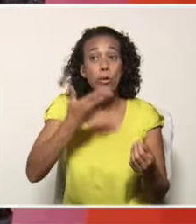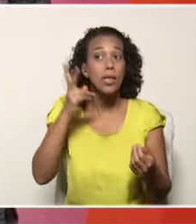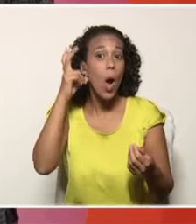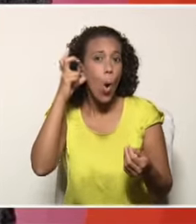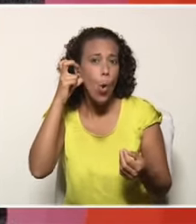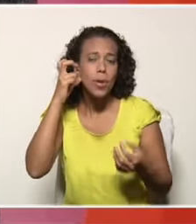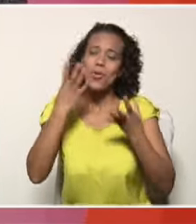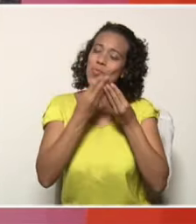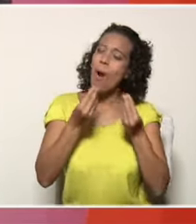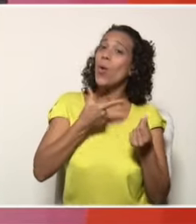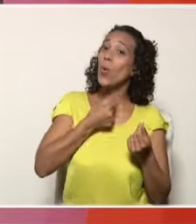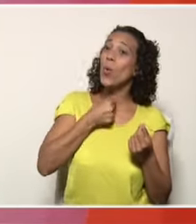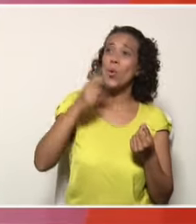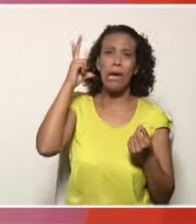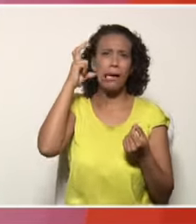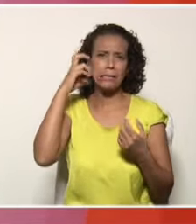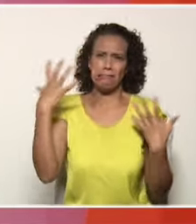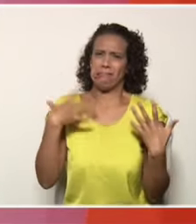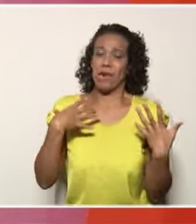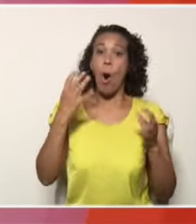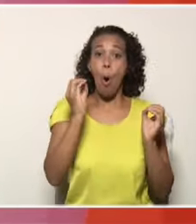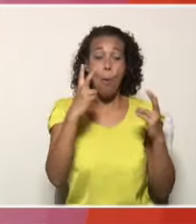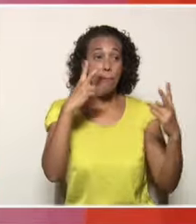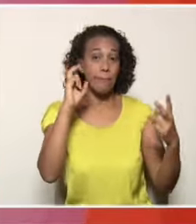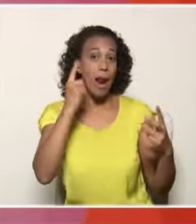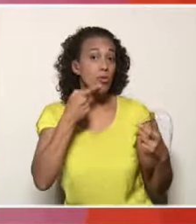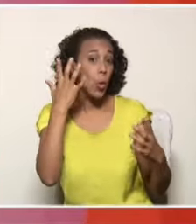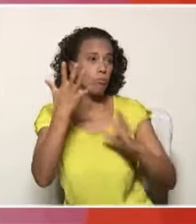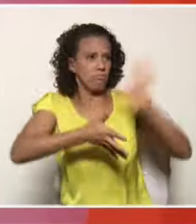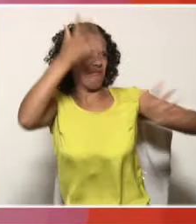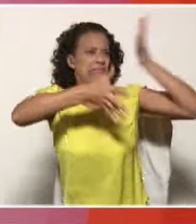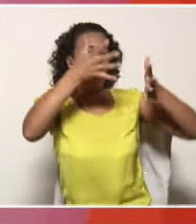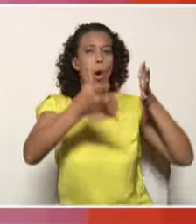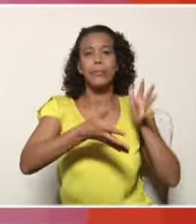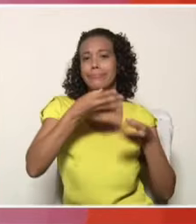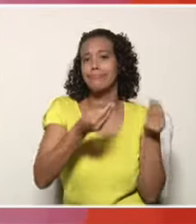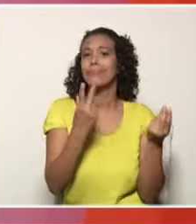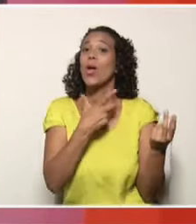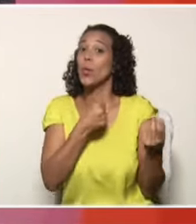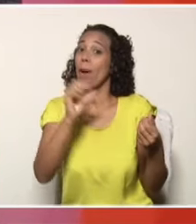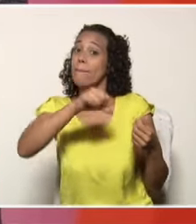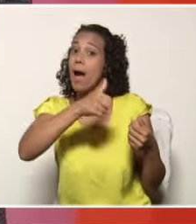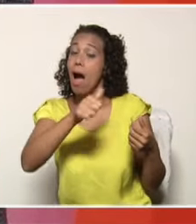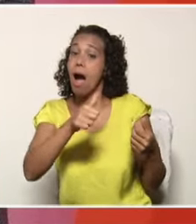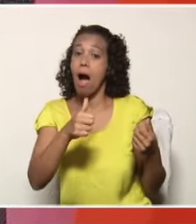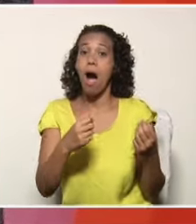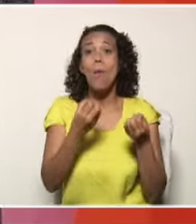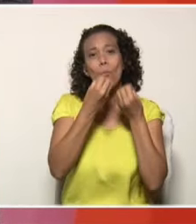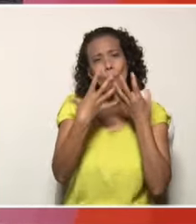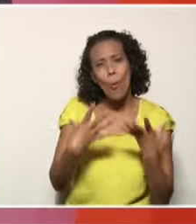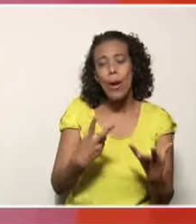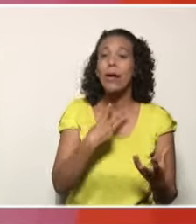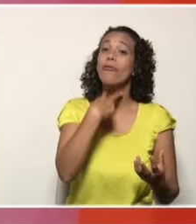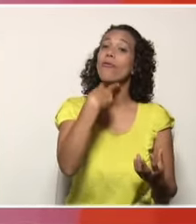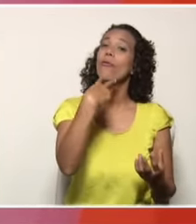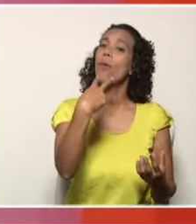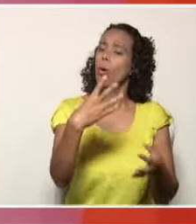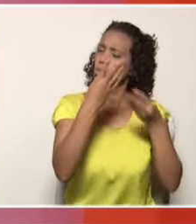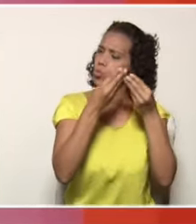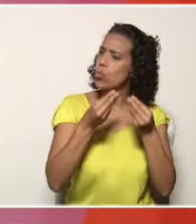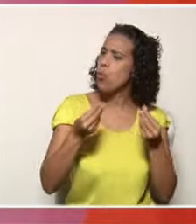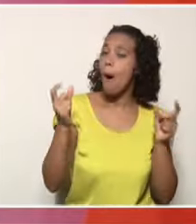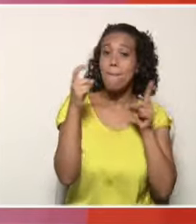parezca agradable o desagradable lo que estamos escuchando. Si utilizamos bien una buena tonificación